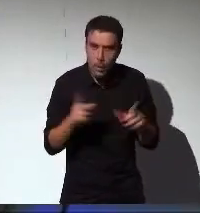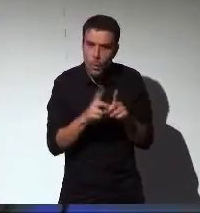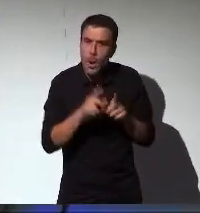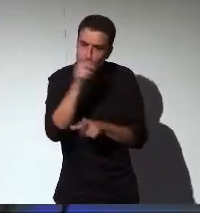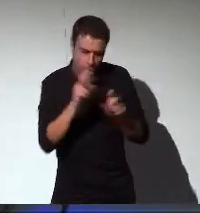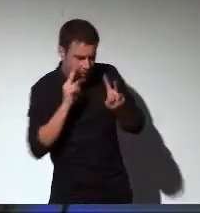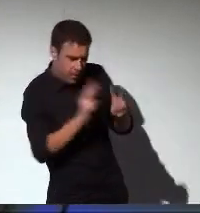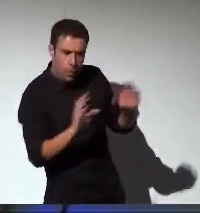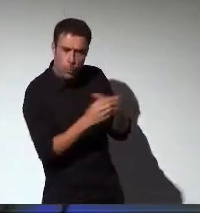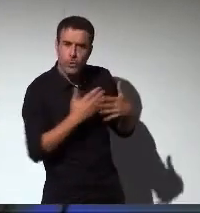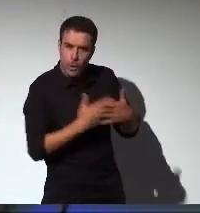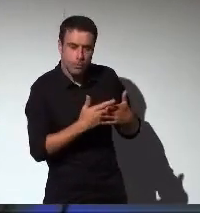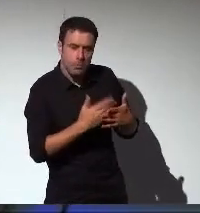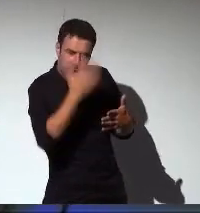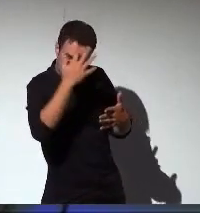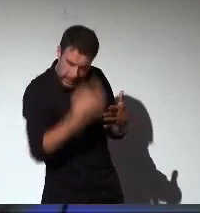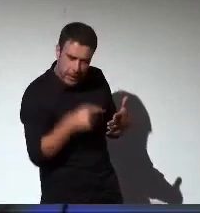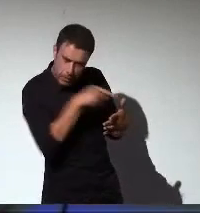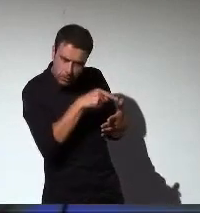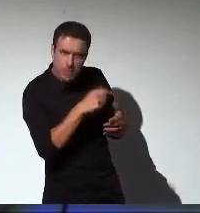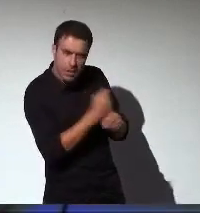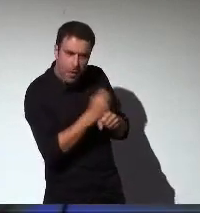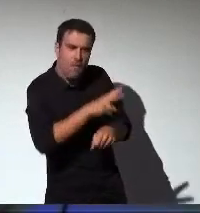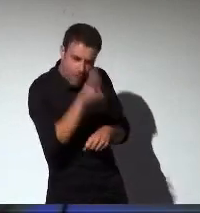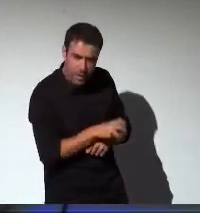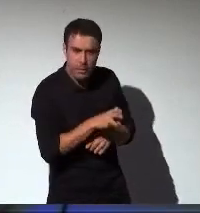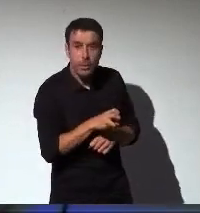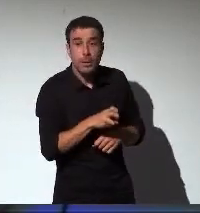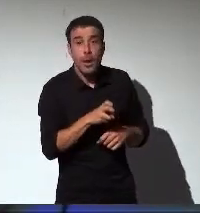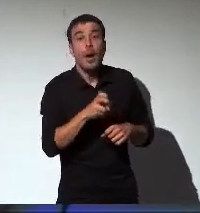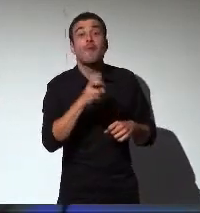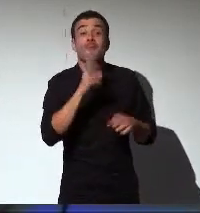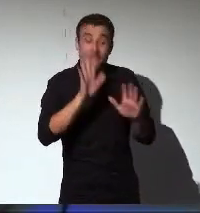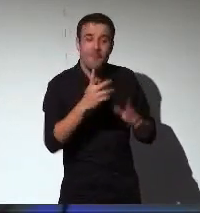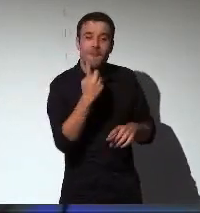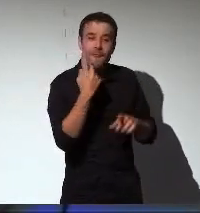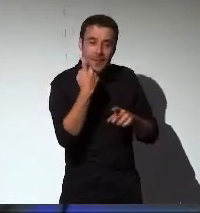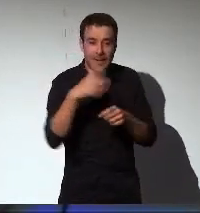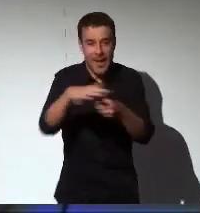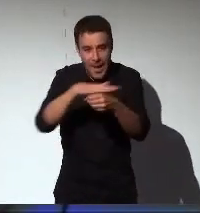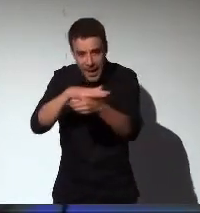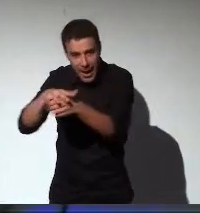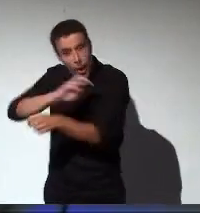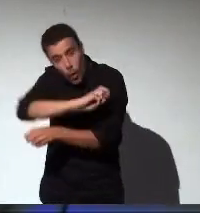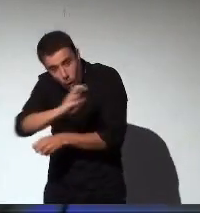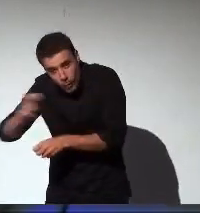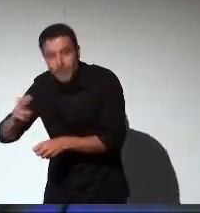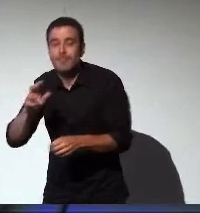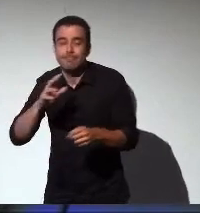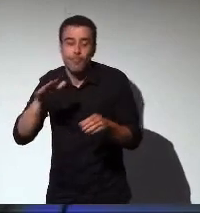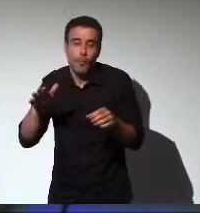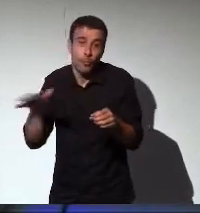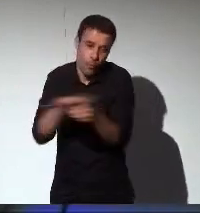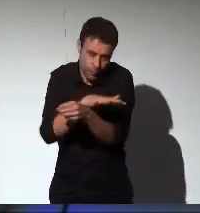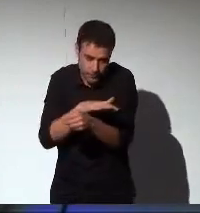credibilidad que debemos conseguir también en el resto de áreas. Yo de todas formas sí